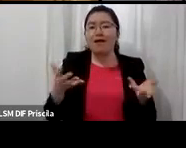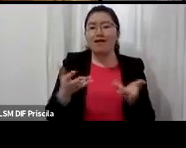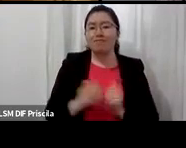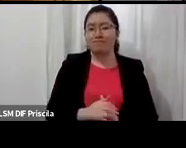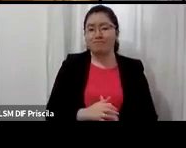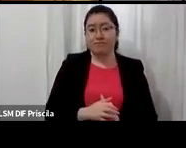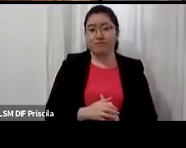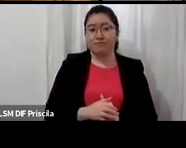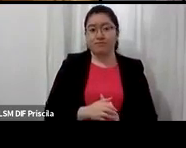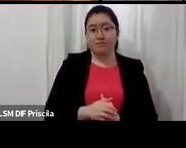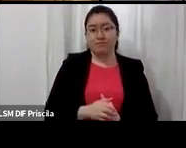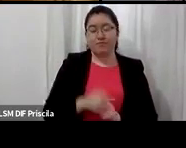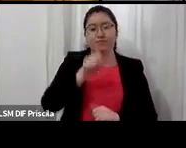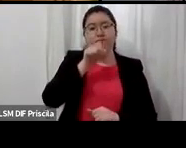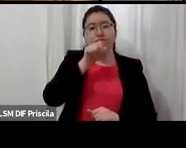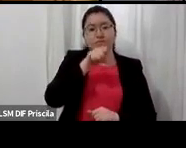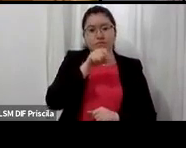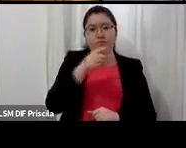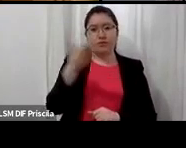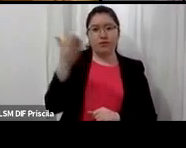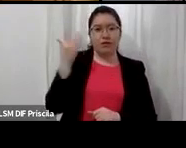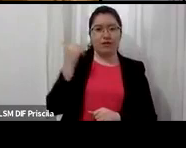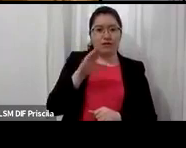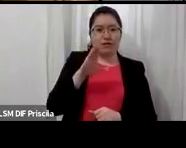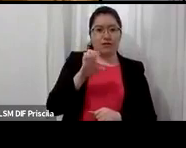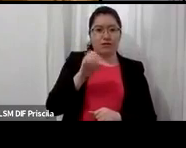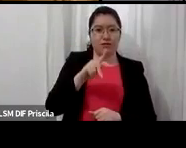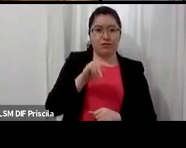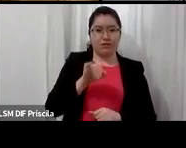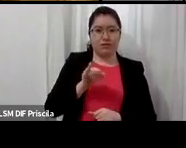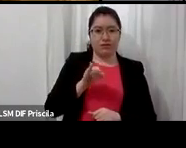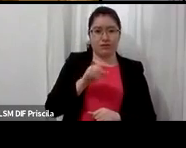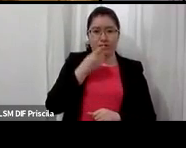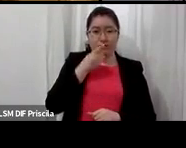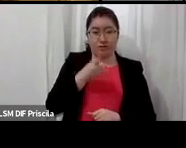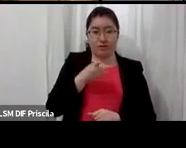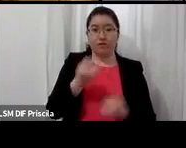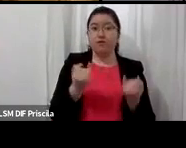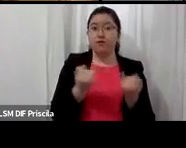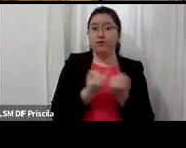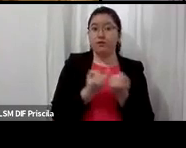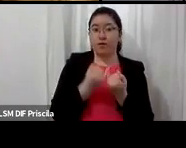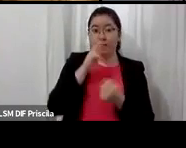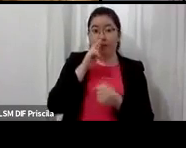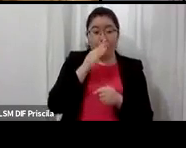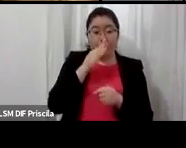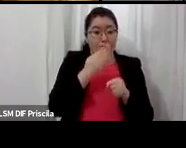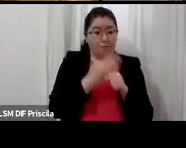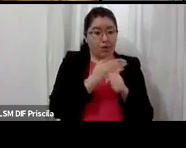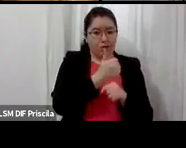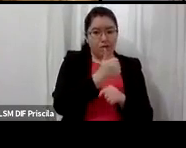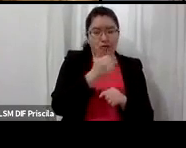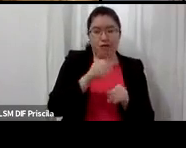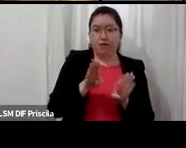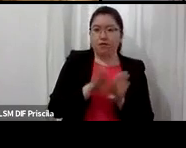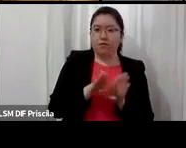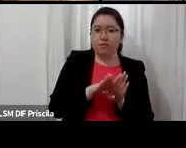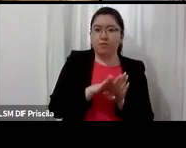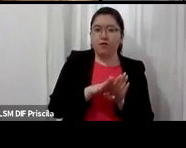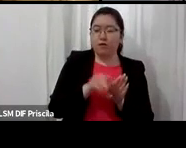Extendiendo esta dimensión de la que Citlali nos hablaba y apuntalando un poquito las responsabilidades que existen y cómo se pueden